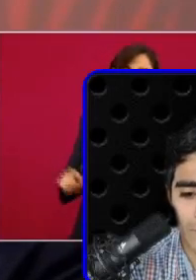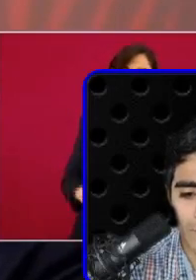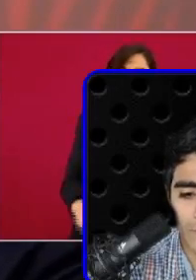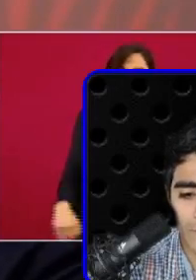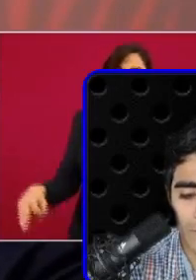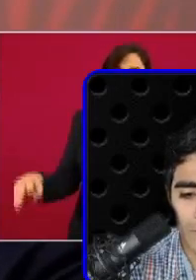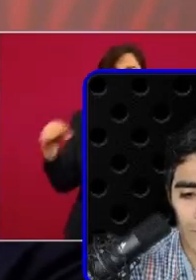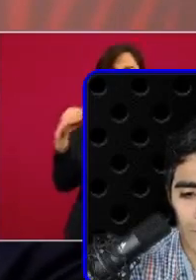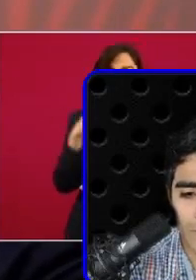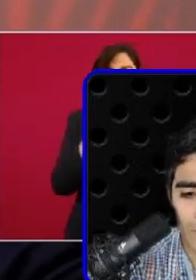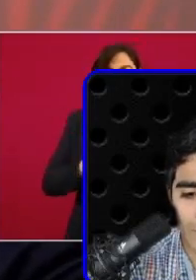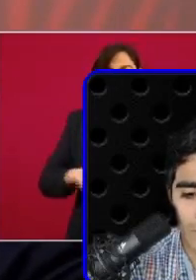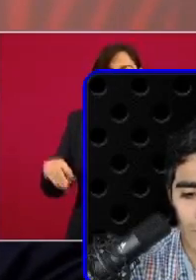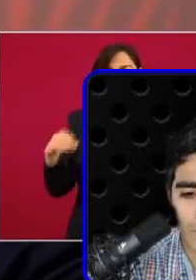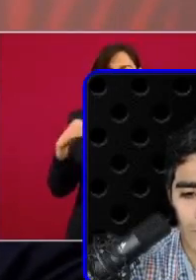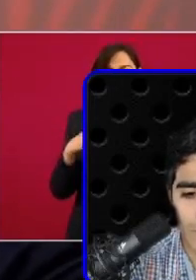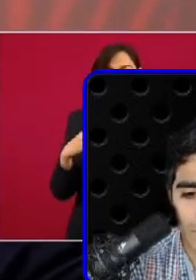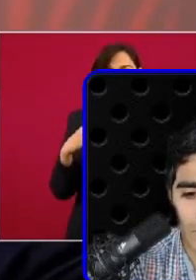todos los